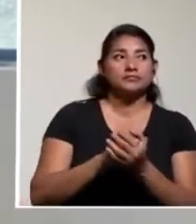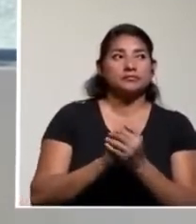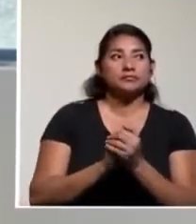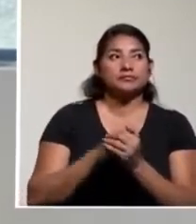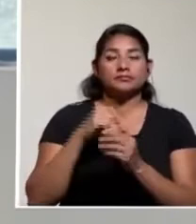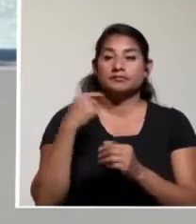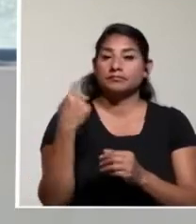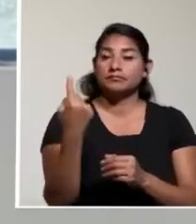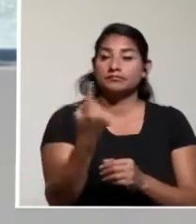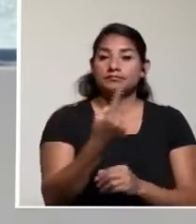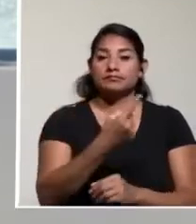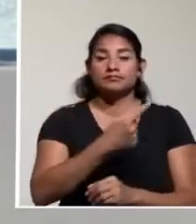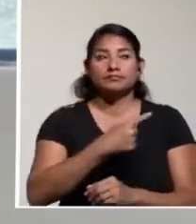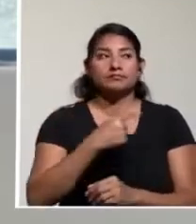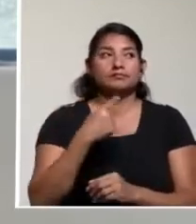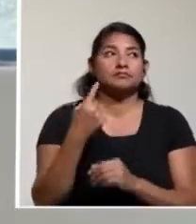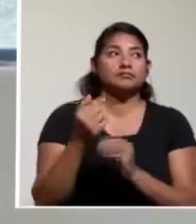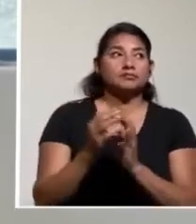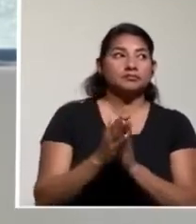Sukhino